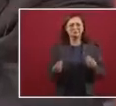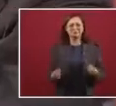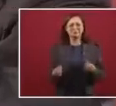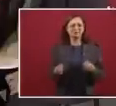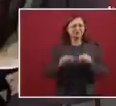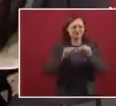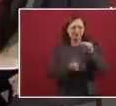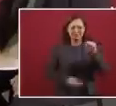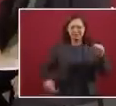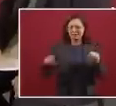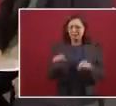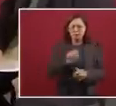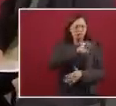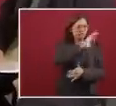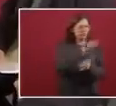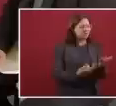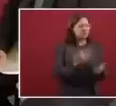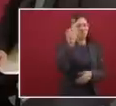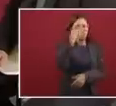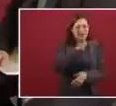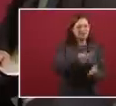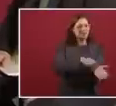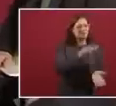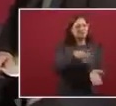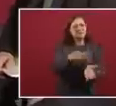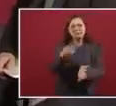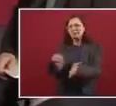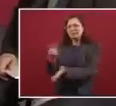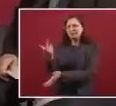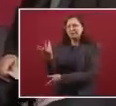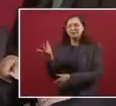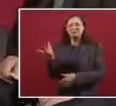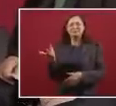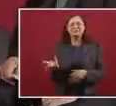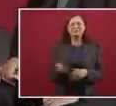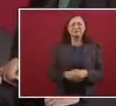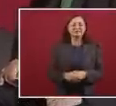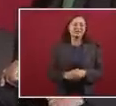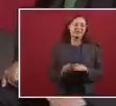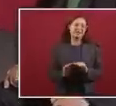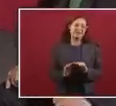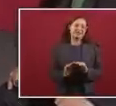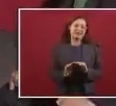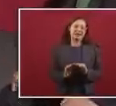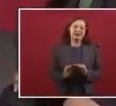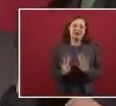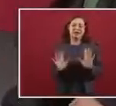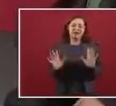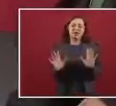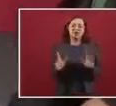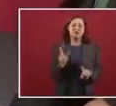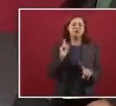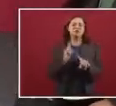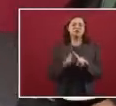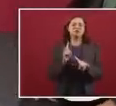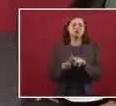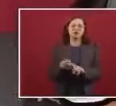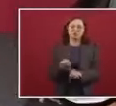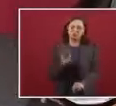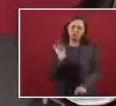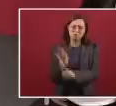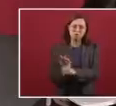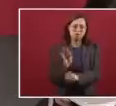al fiscal general, se va a llevar a cabo la semana próxima con los padres para